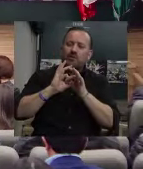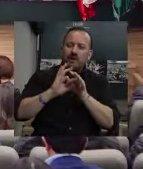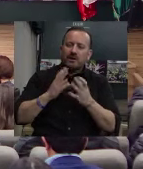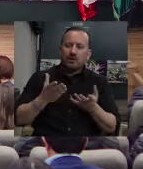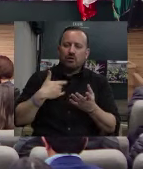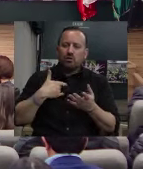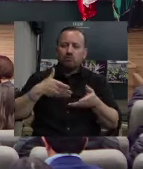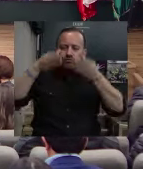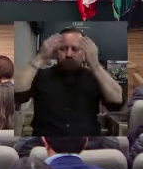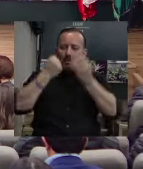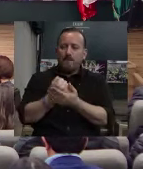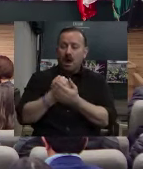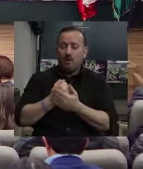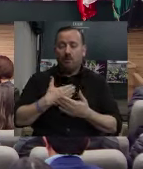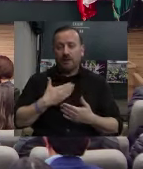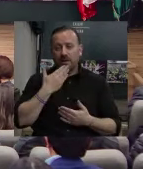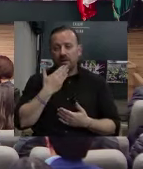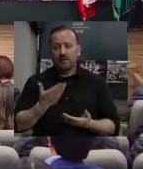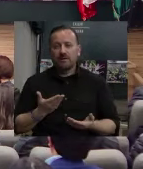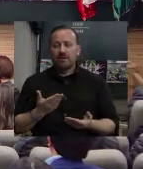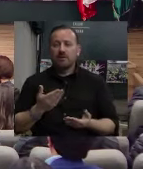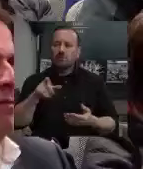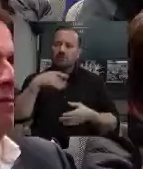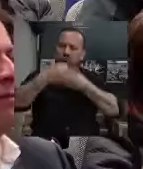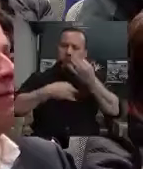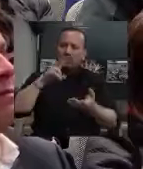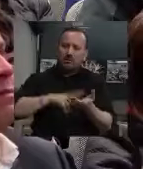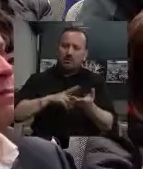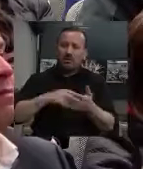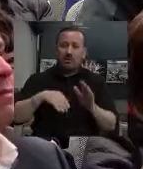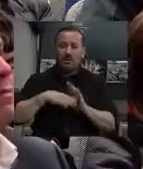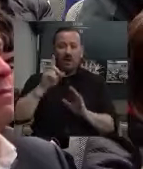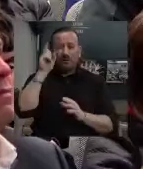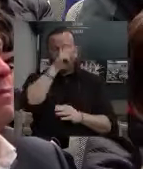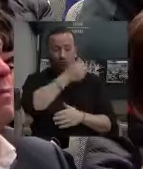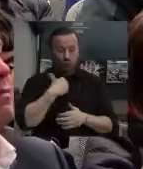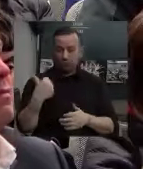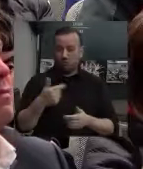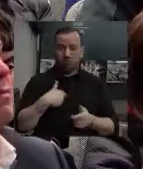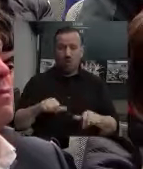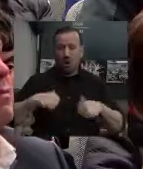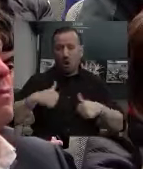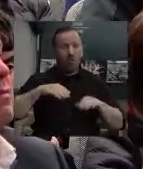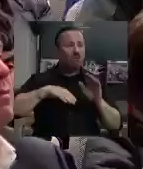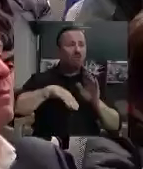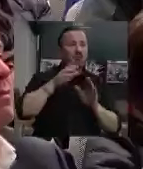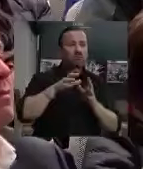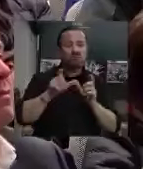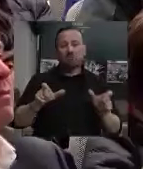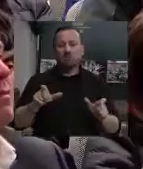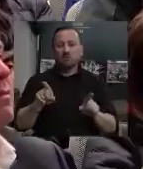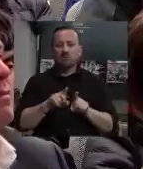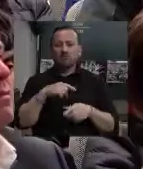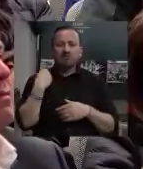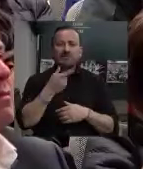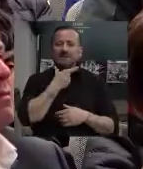somos mente porque lo que usted explicaba realmente creo que lo que más nos cuestra a nosotros como jóvenes o bueno la mayoría es lo que somos